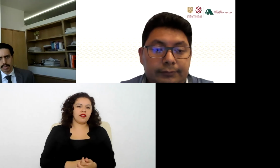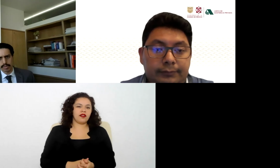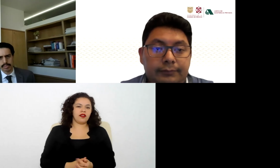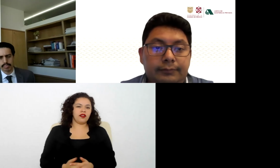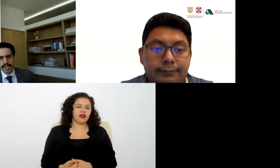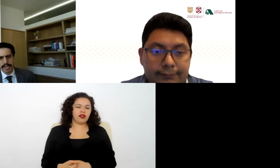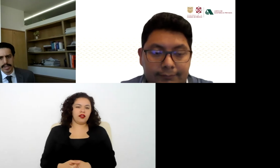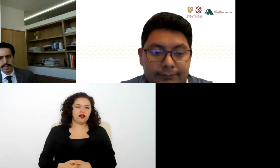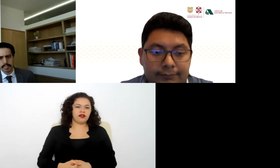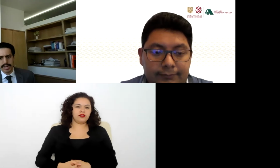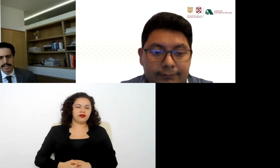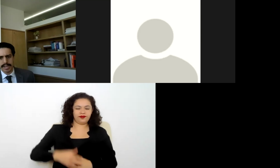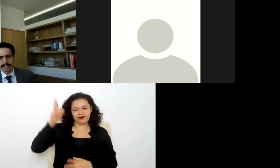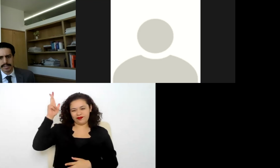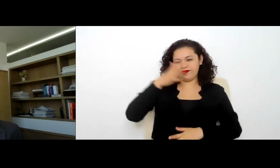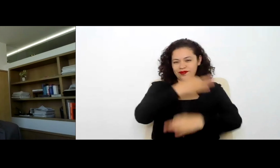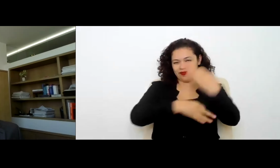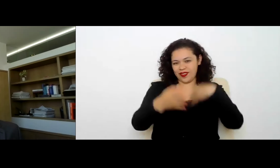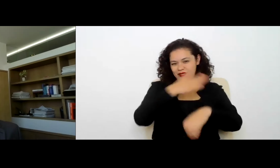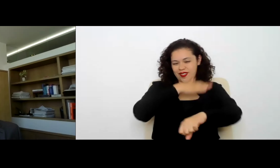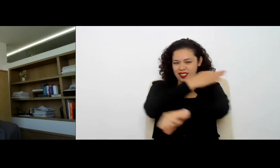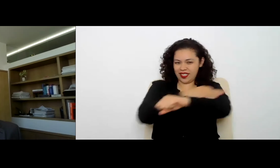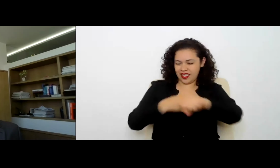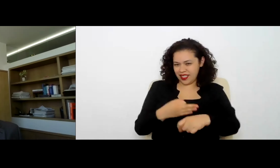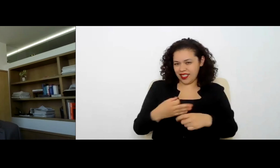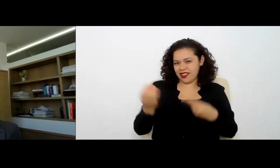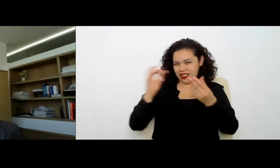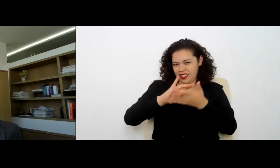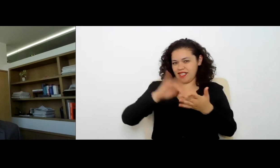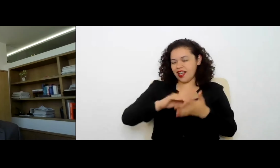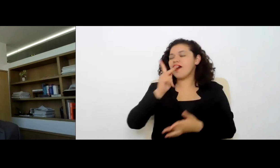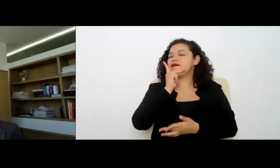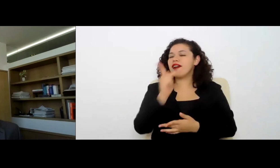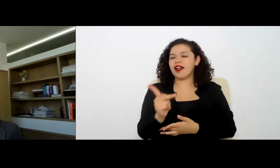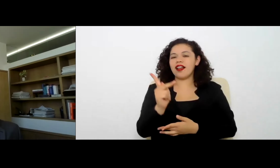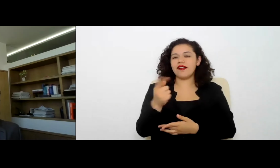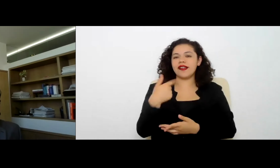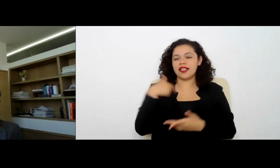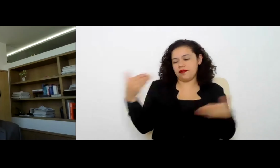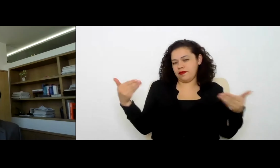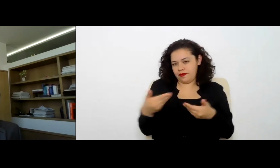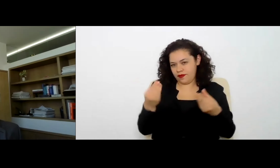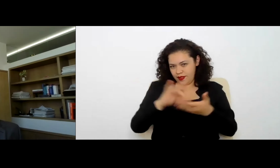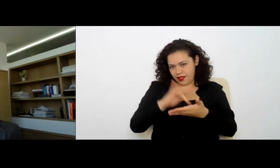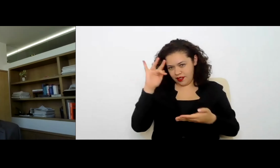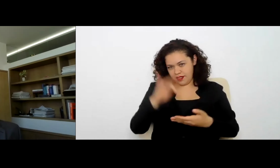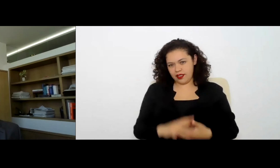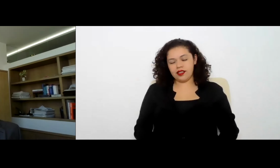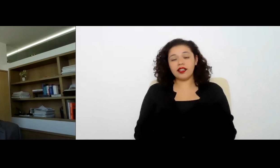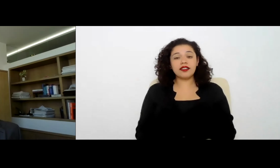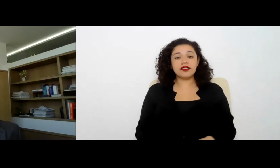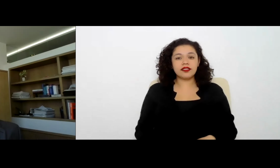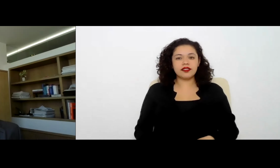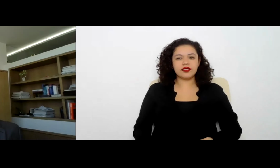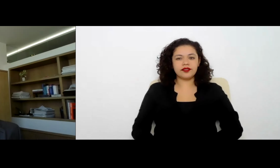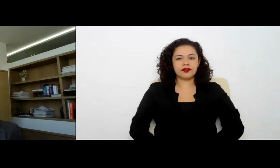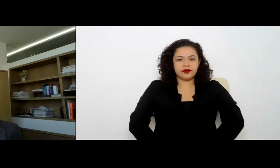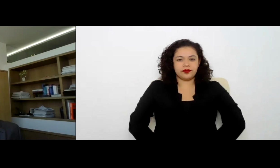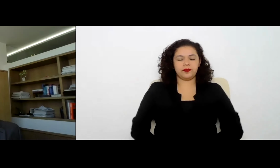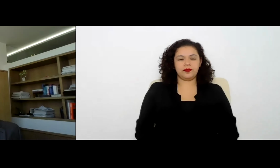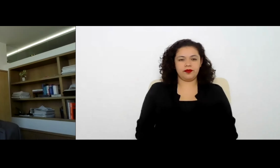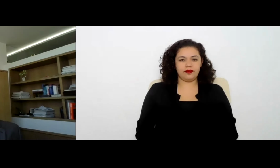Hola a todos, buenas tardes, muchas gracias por las palabras y por la presentación. No sé si